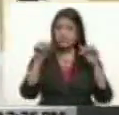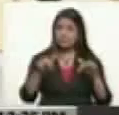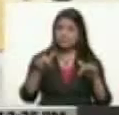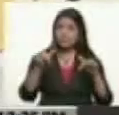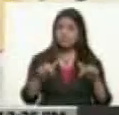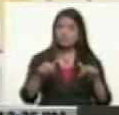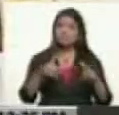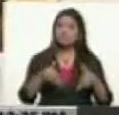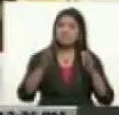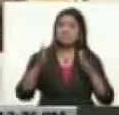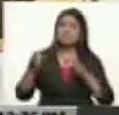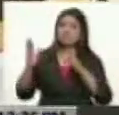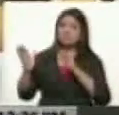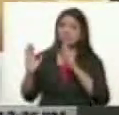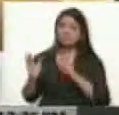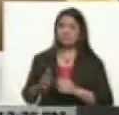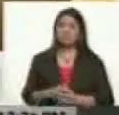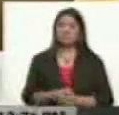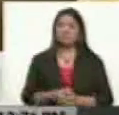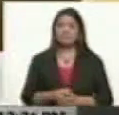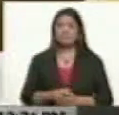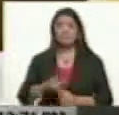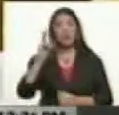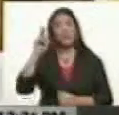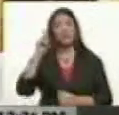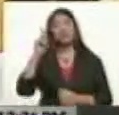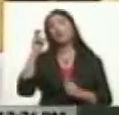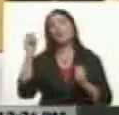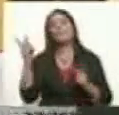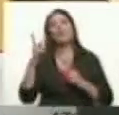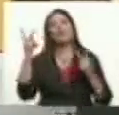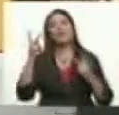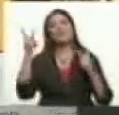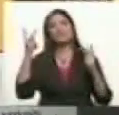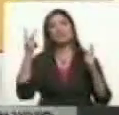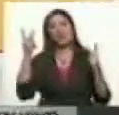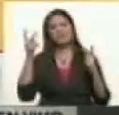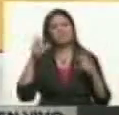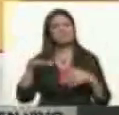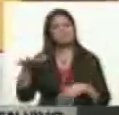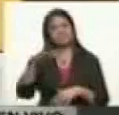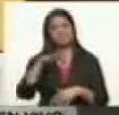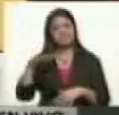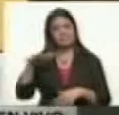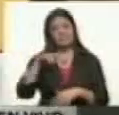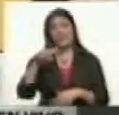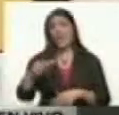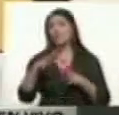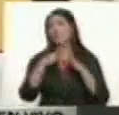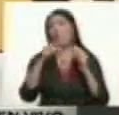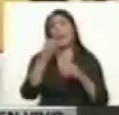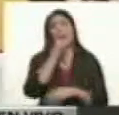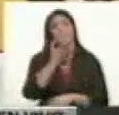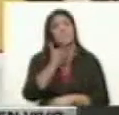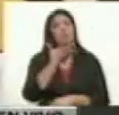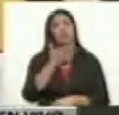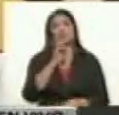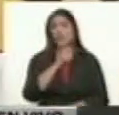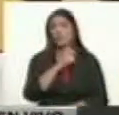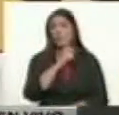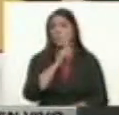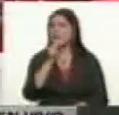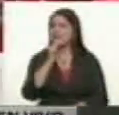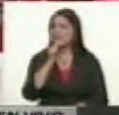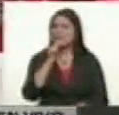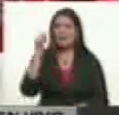docente de la victoria, docente por la victoria, residencia El Paraíso, todos esos hermosos nombres que le ha colocado